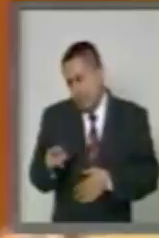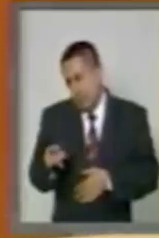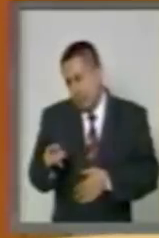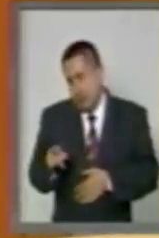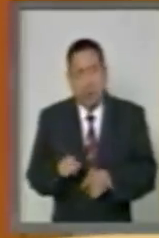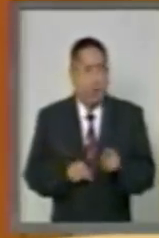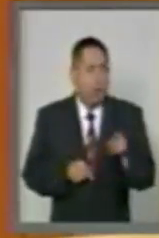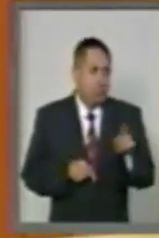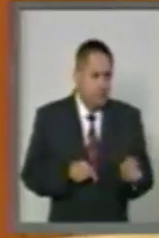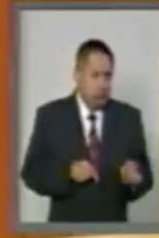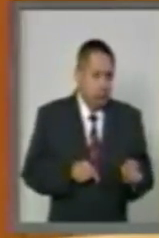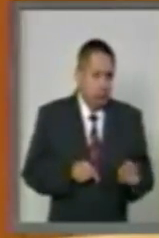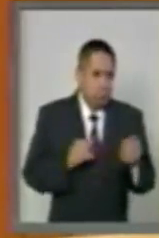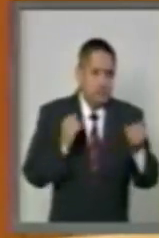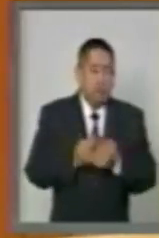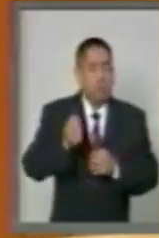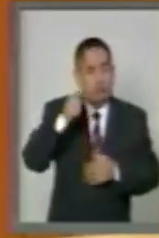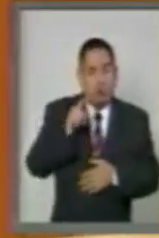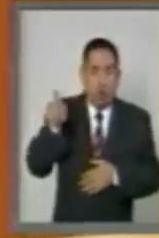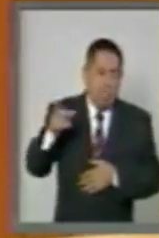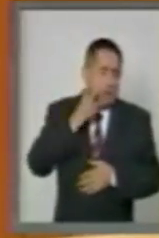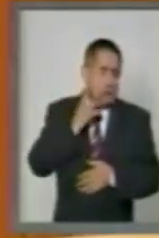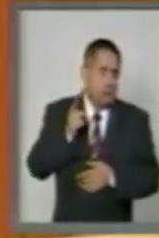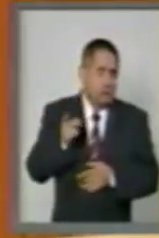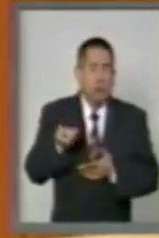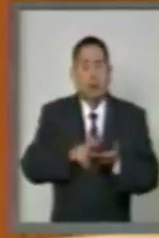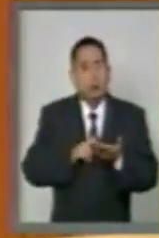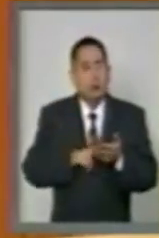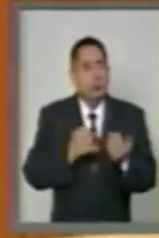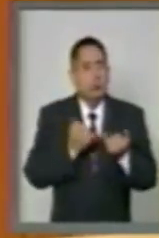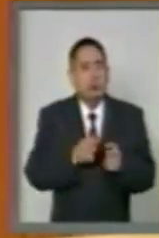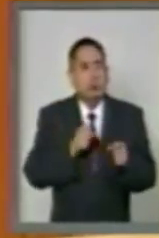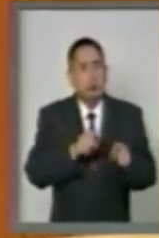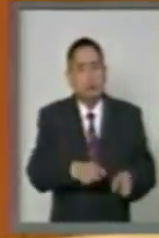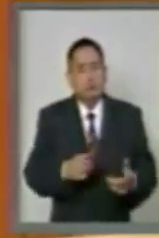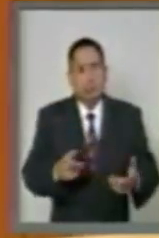aquí, allá primero y aquí.